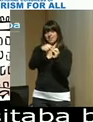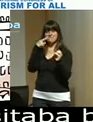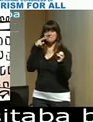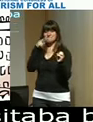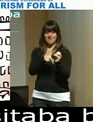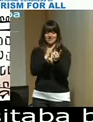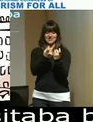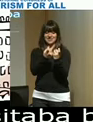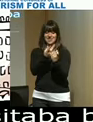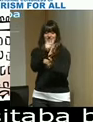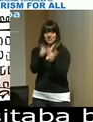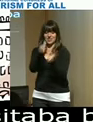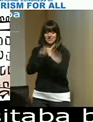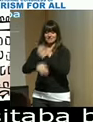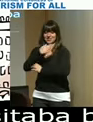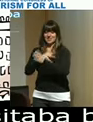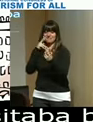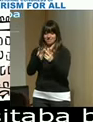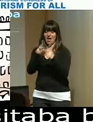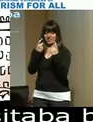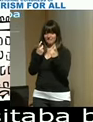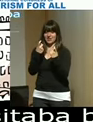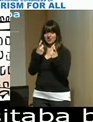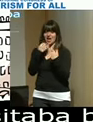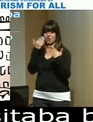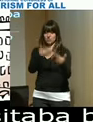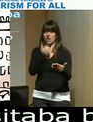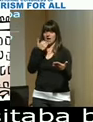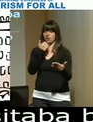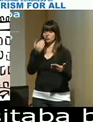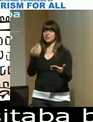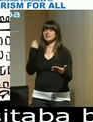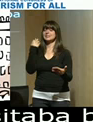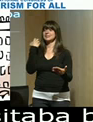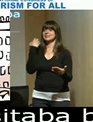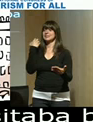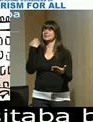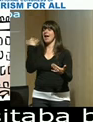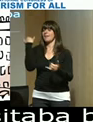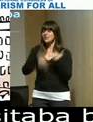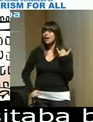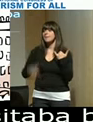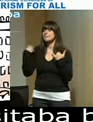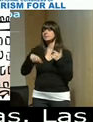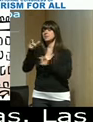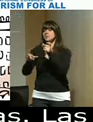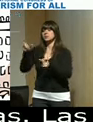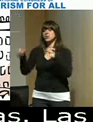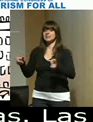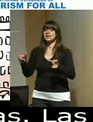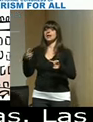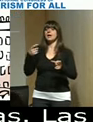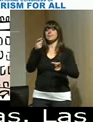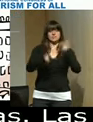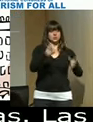que no tienen discapacidad. Las principales razones de las personas sin discapacidad a la hora de no viajar son o económicas o por trabajo o por salud. Sin